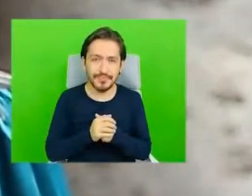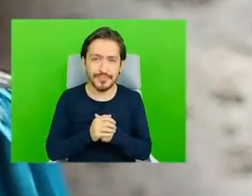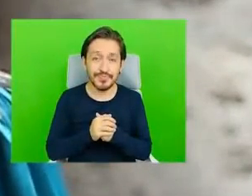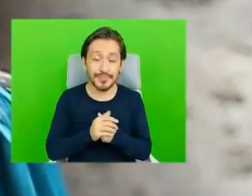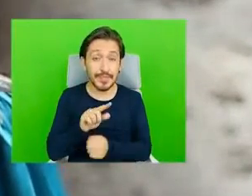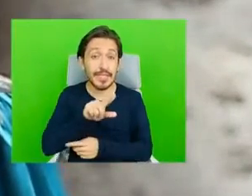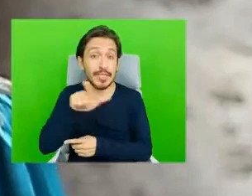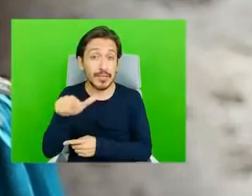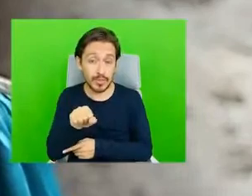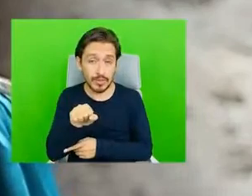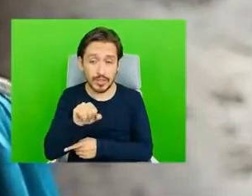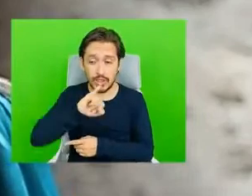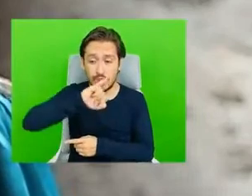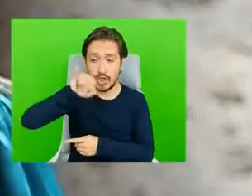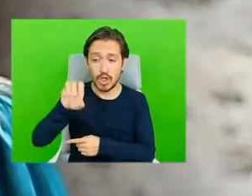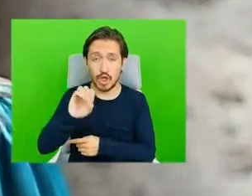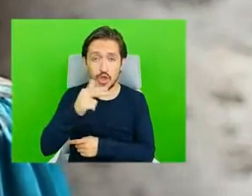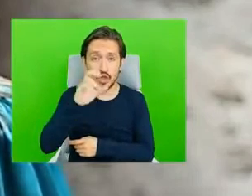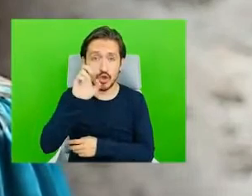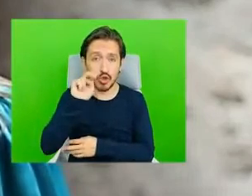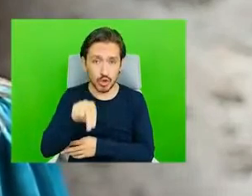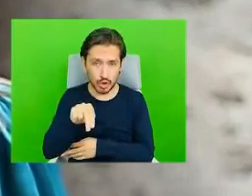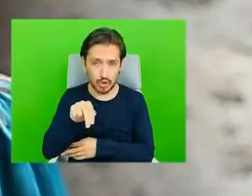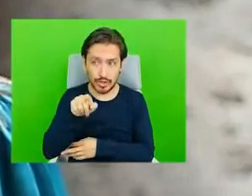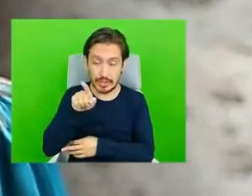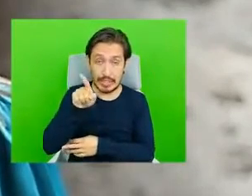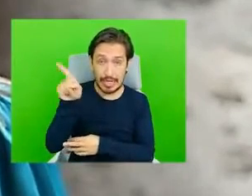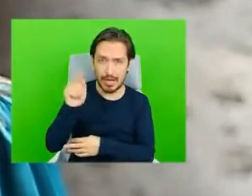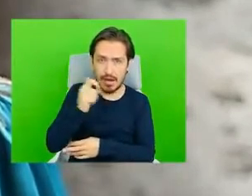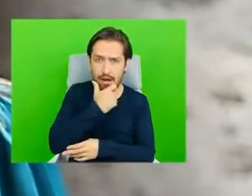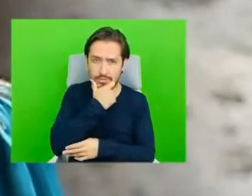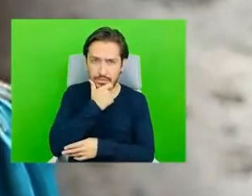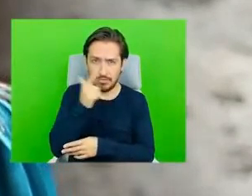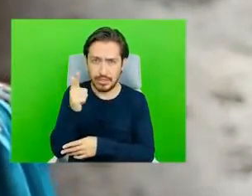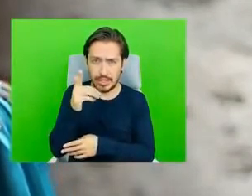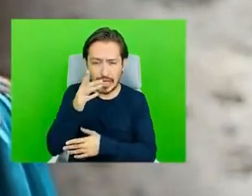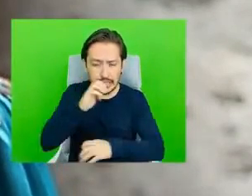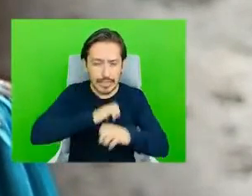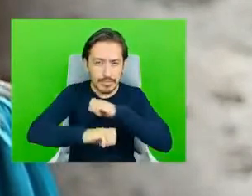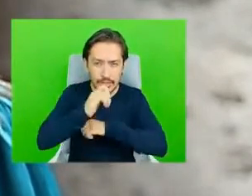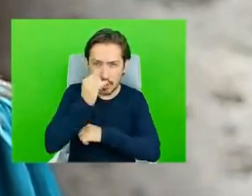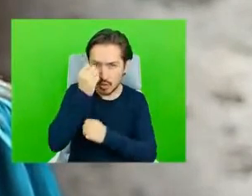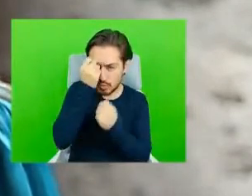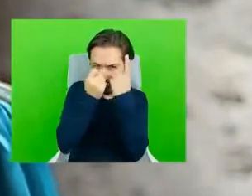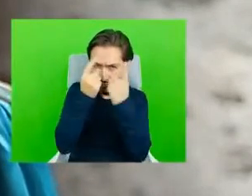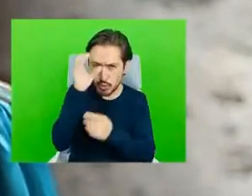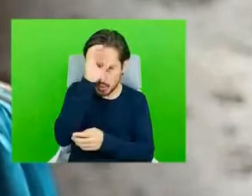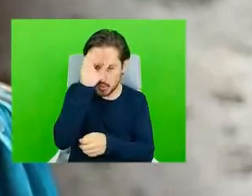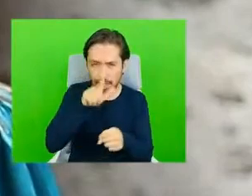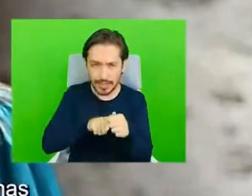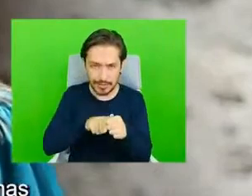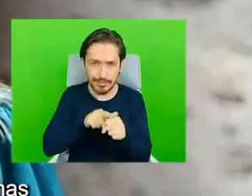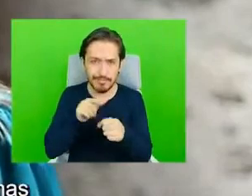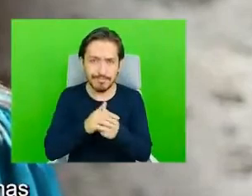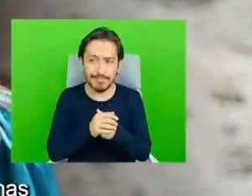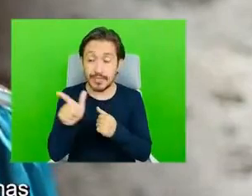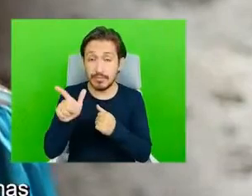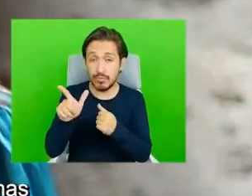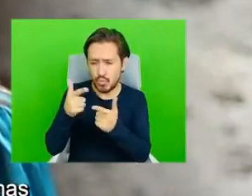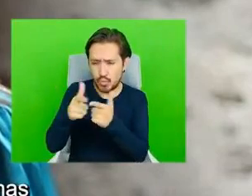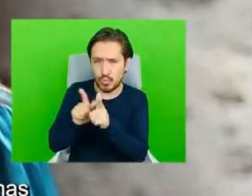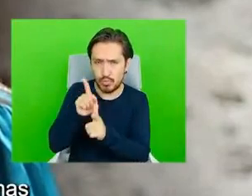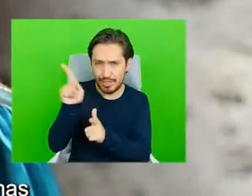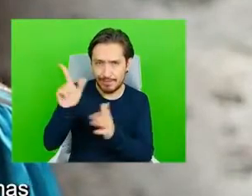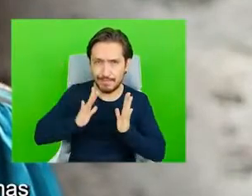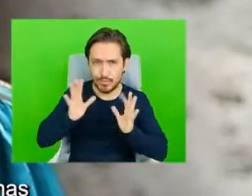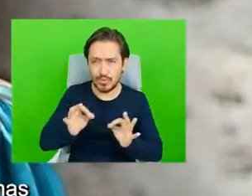John Newbegin, embajador de las industrias culturales en Londres y fundador de Creative England, nos presentará algunos detalles de por qué es importante contar con